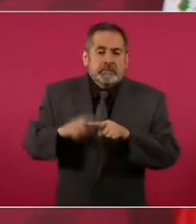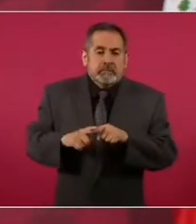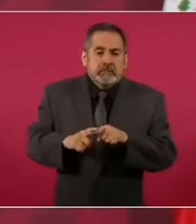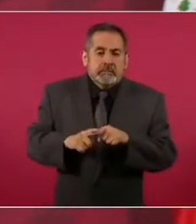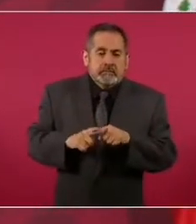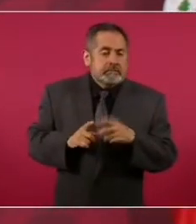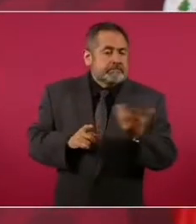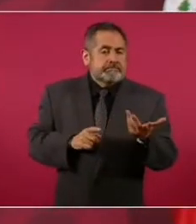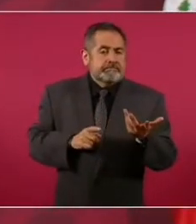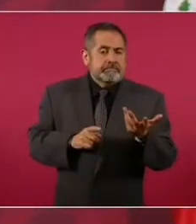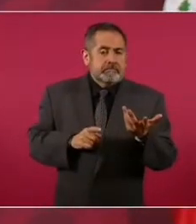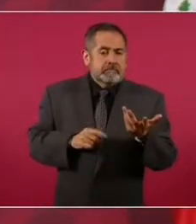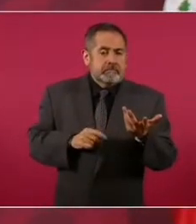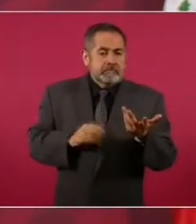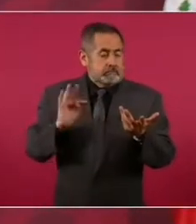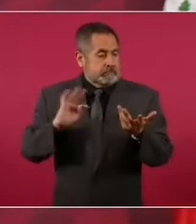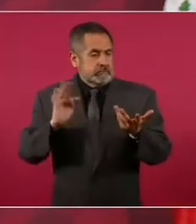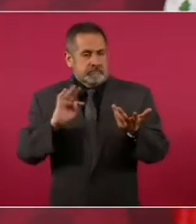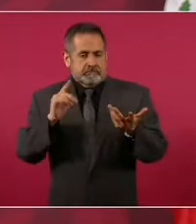son los que